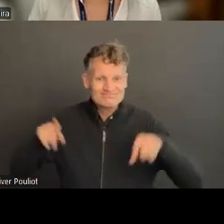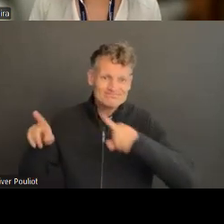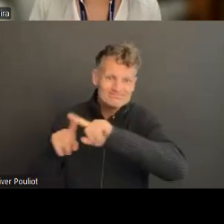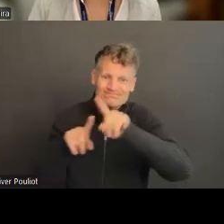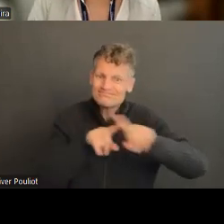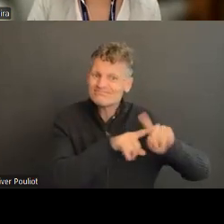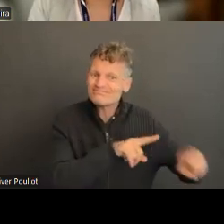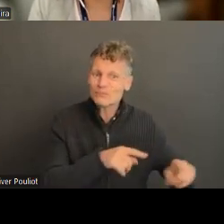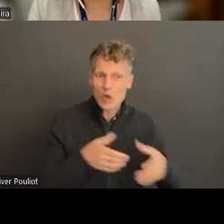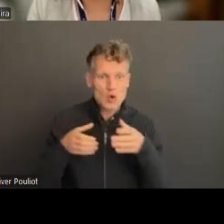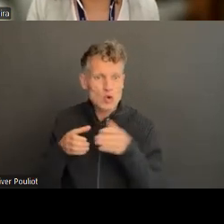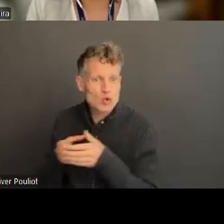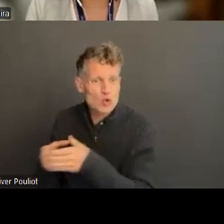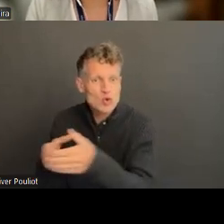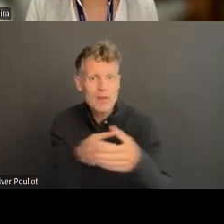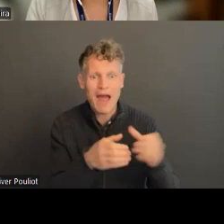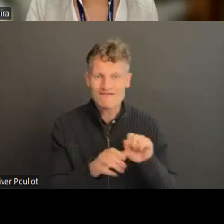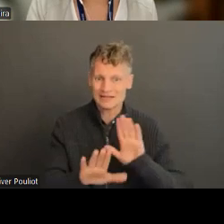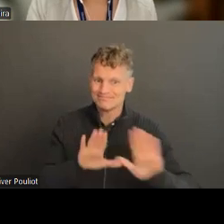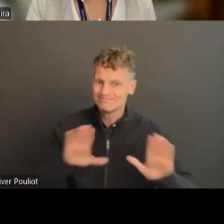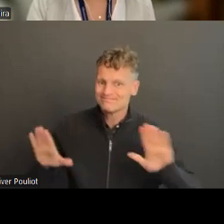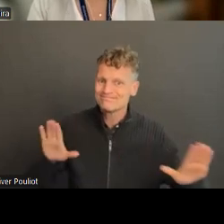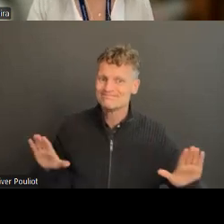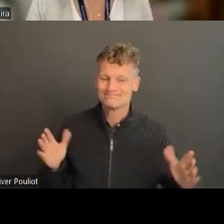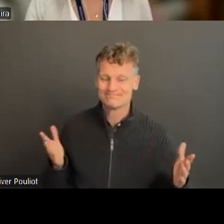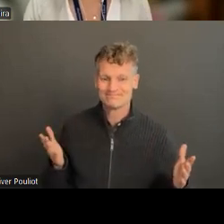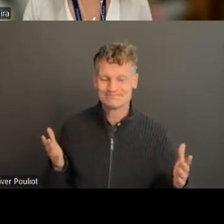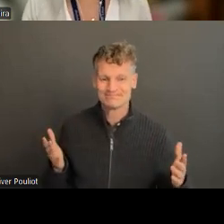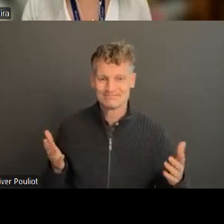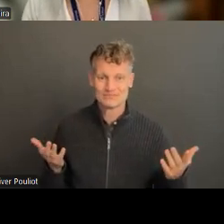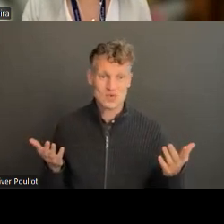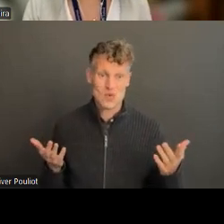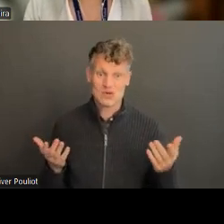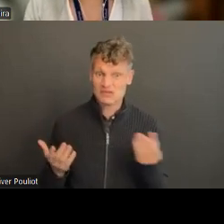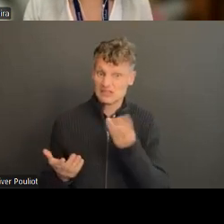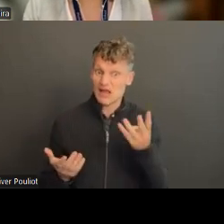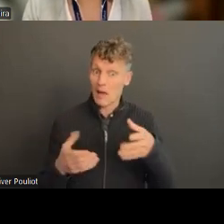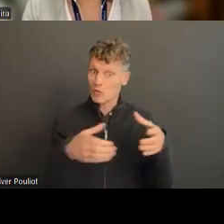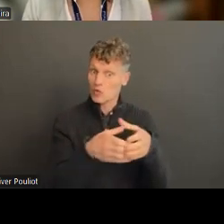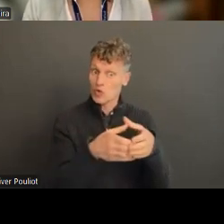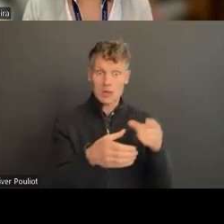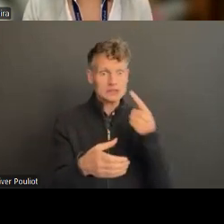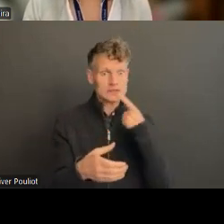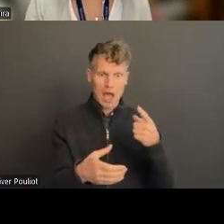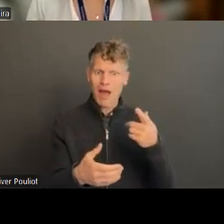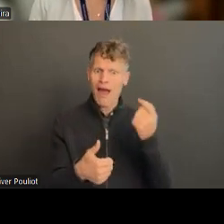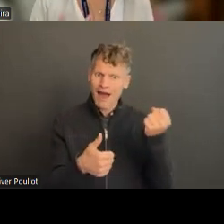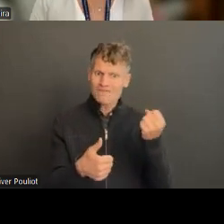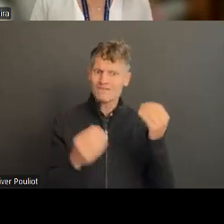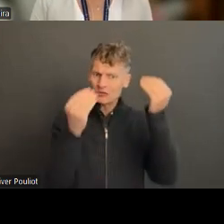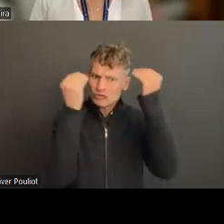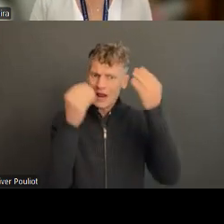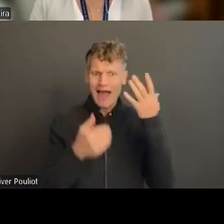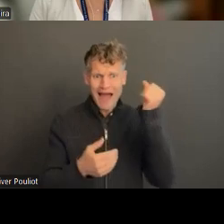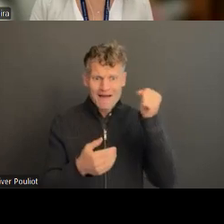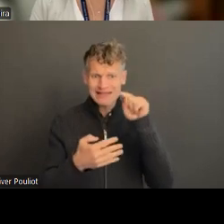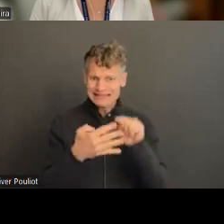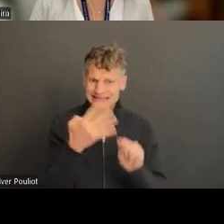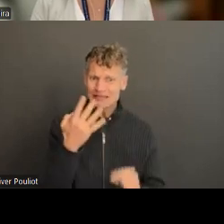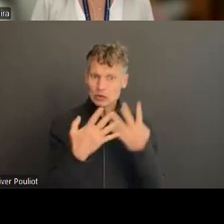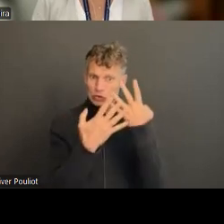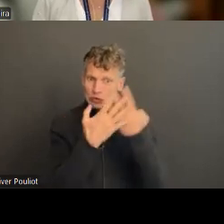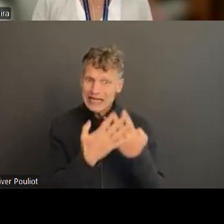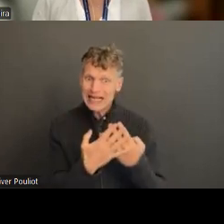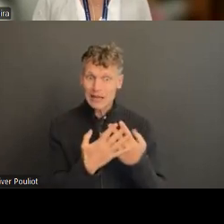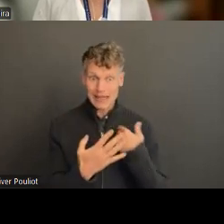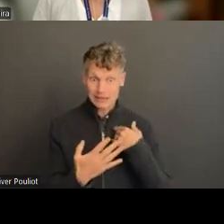las casos mortales de esta enfermedad. Por lo tanto, la integración de la determinación social de la salud en esta formulación y en el quehacer